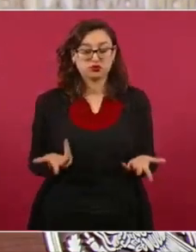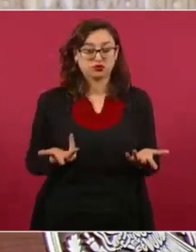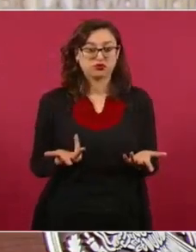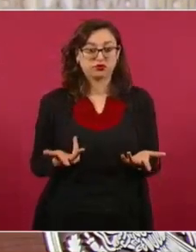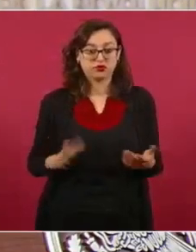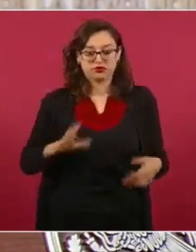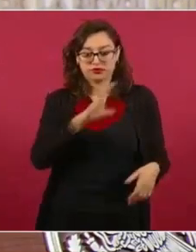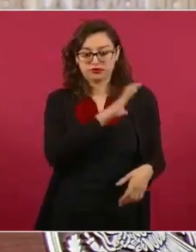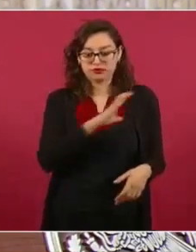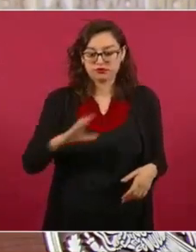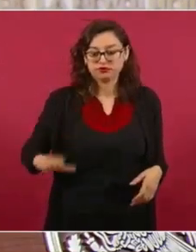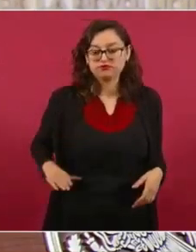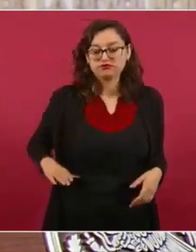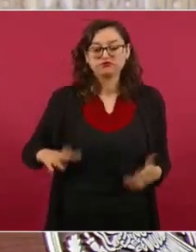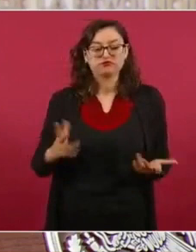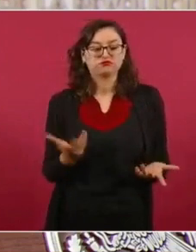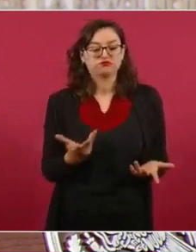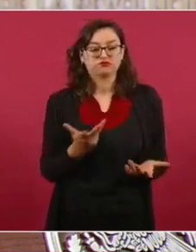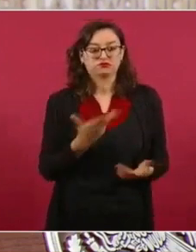o se fija